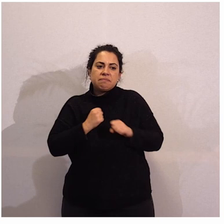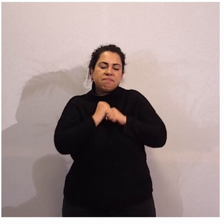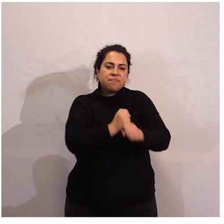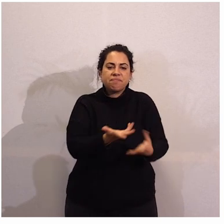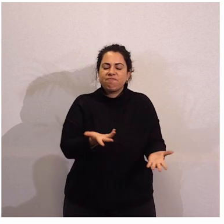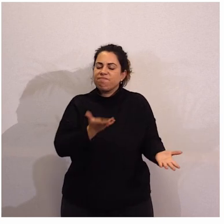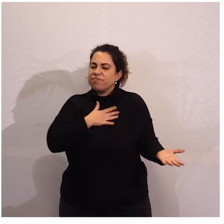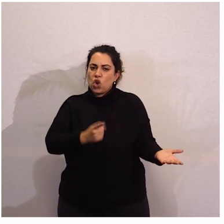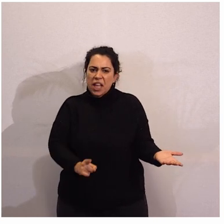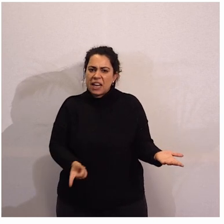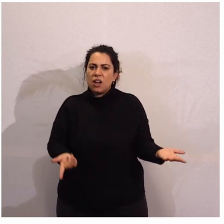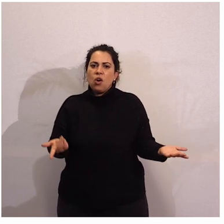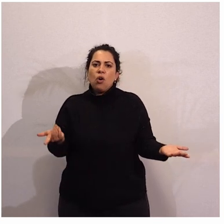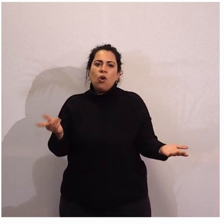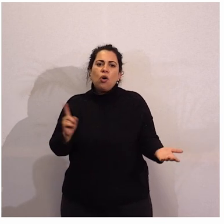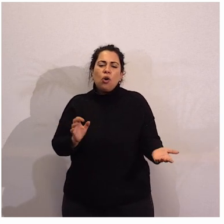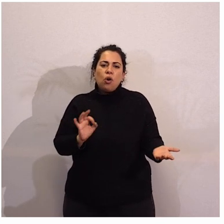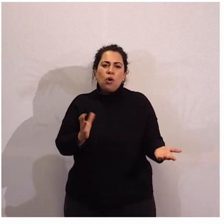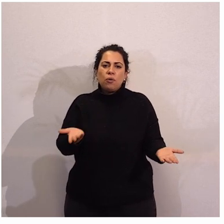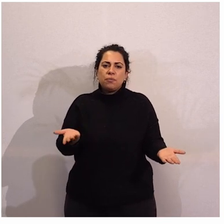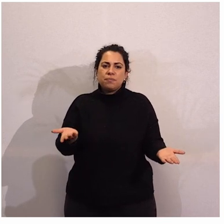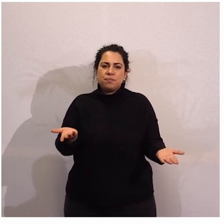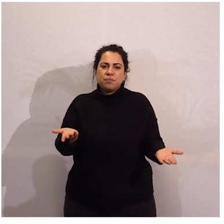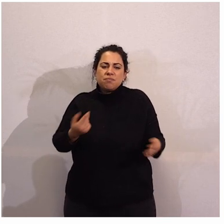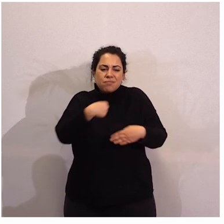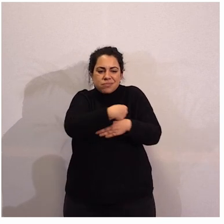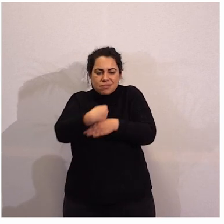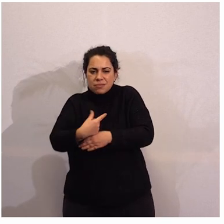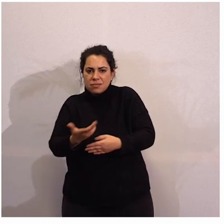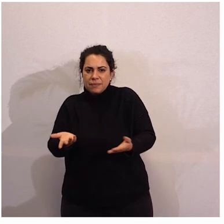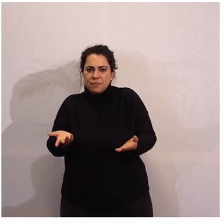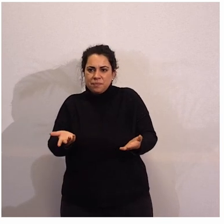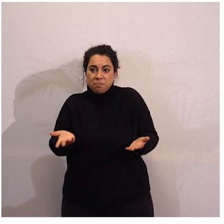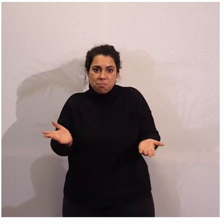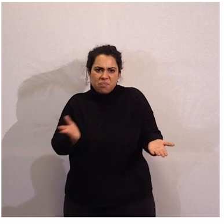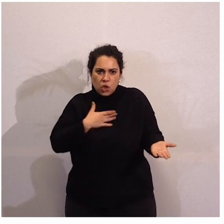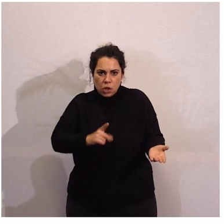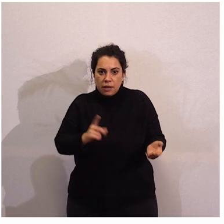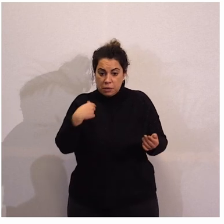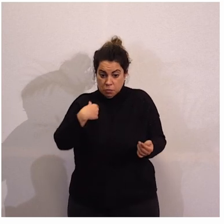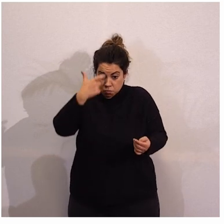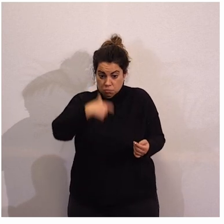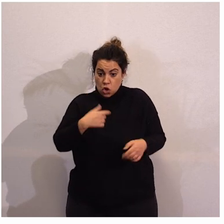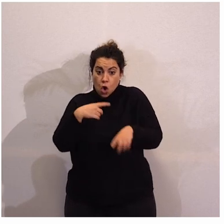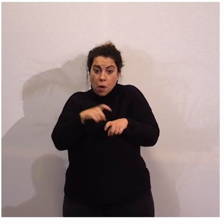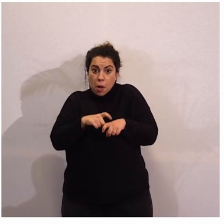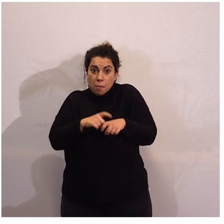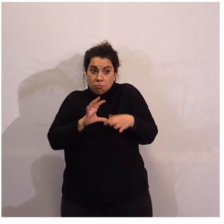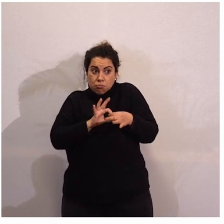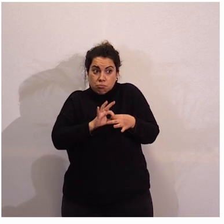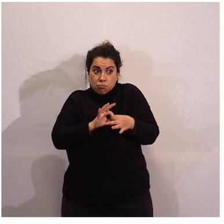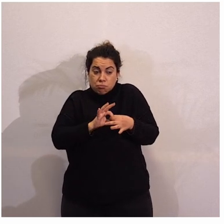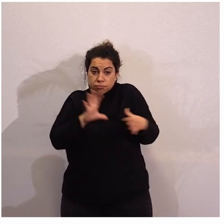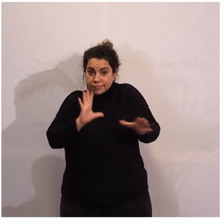más... pues la verdad es que no soy de ese tipo de persona. Digamos que como que